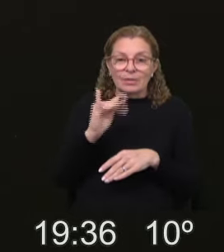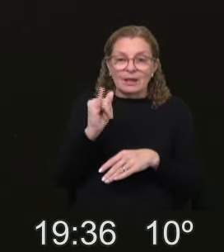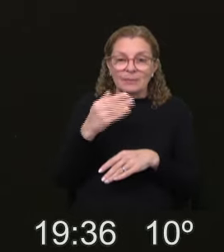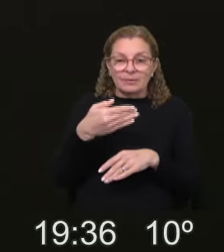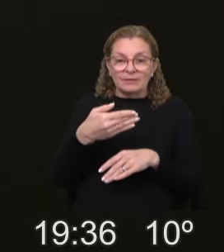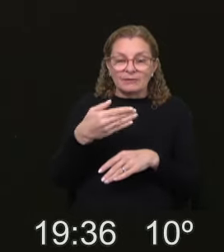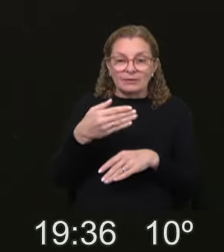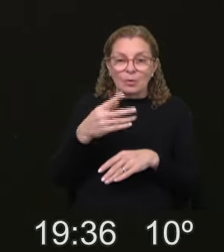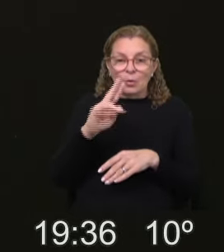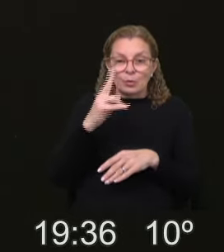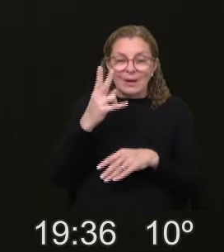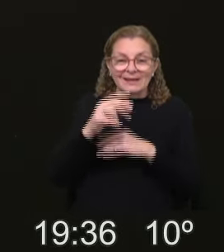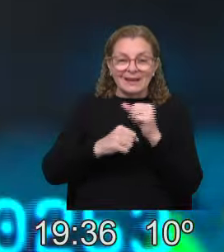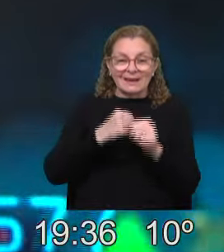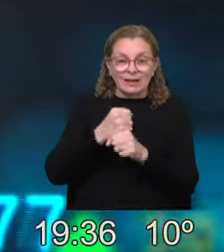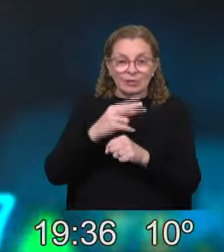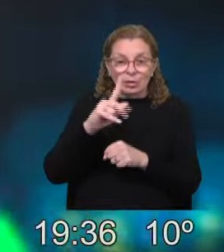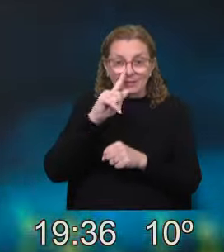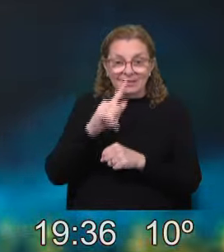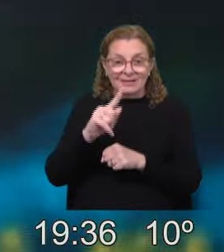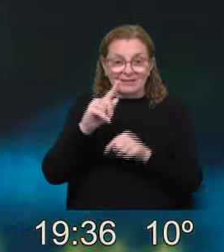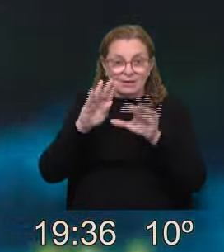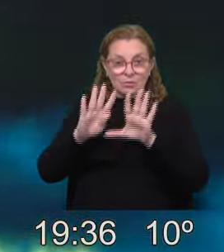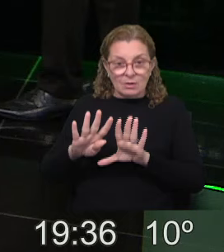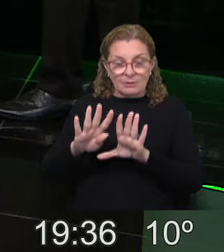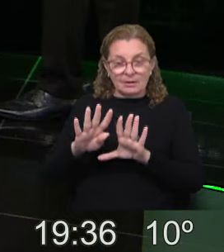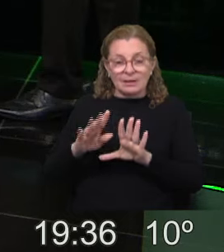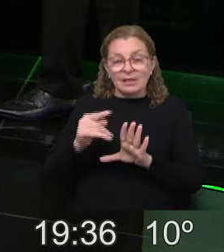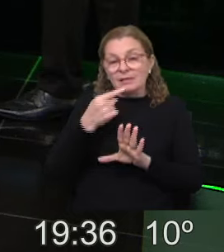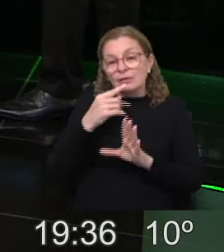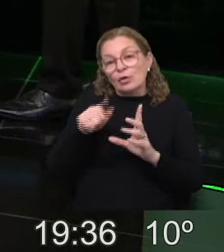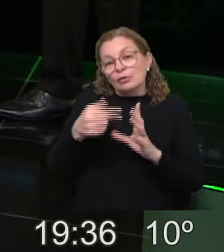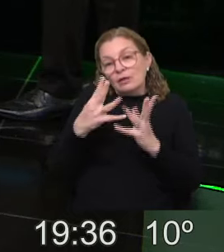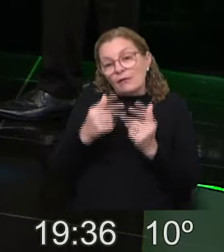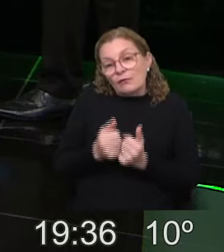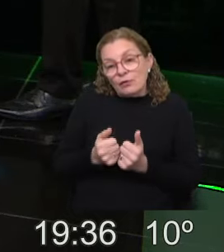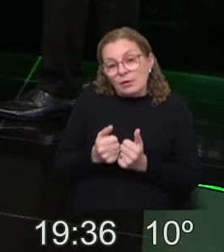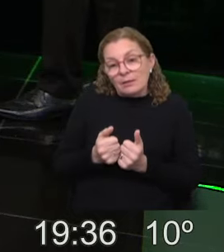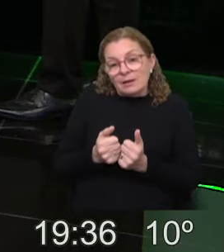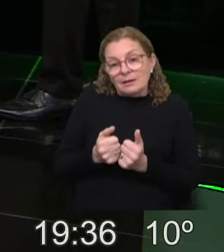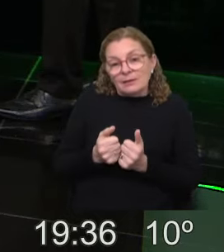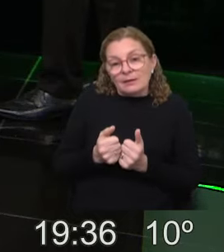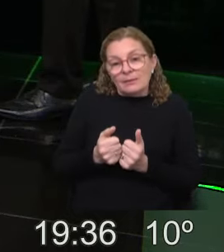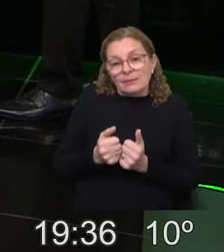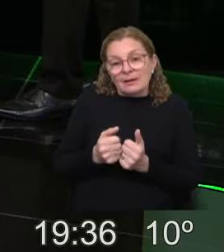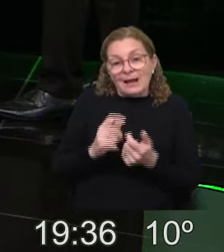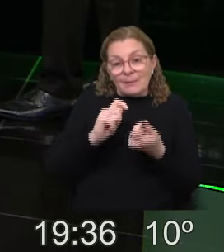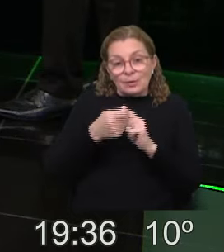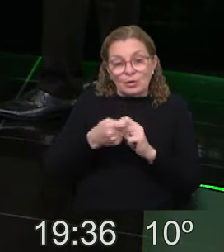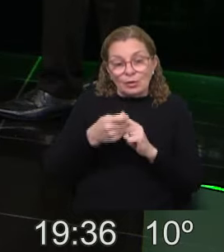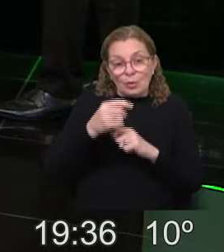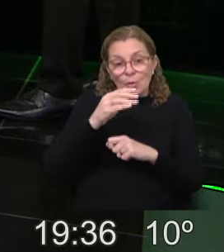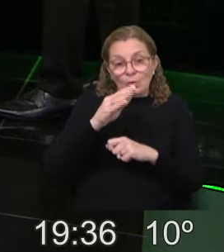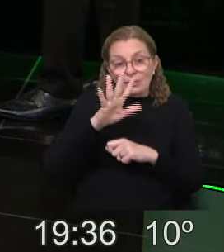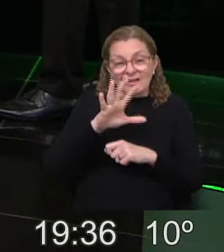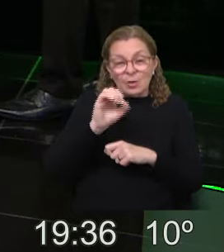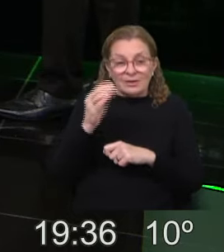año 2019 o dicho de otra manera la participación de la masa de reciones laborales pasó de 40 de